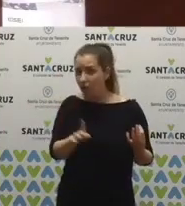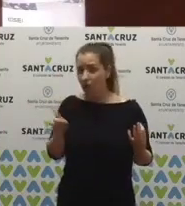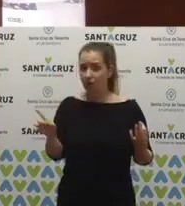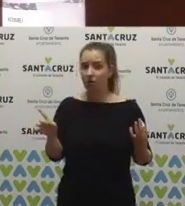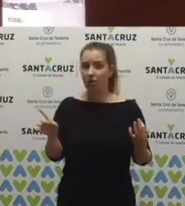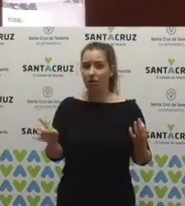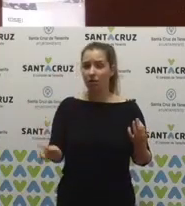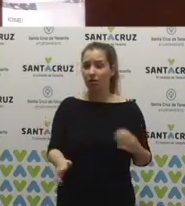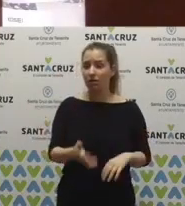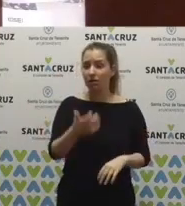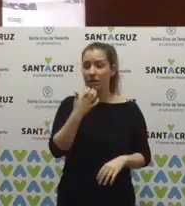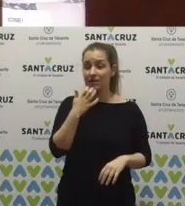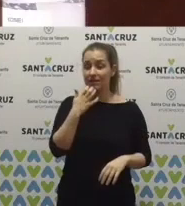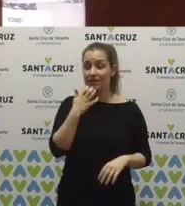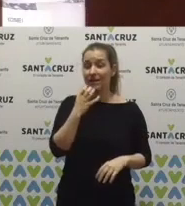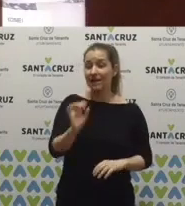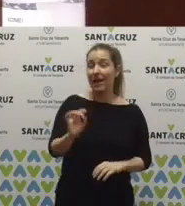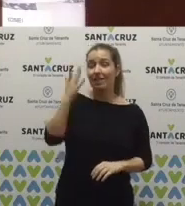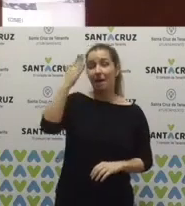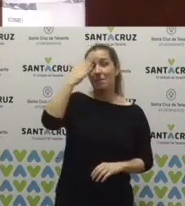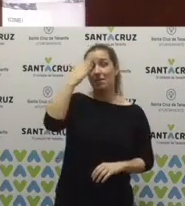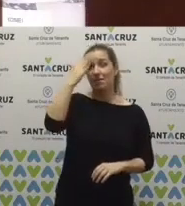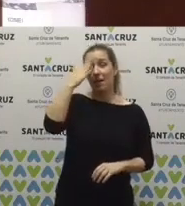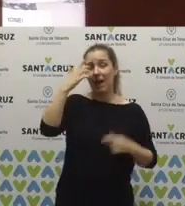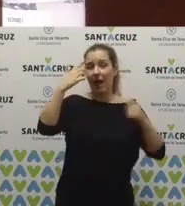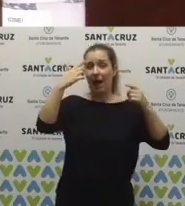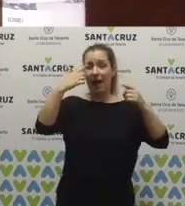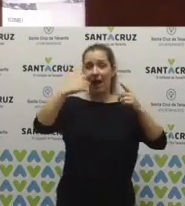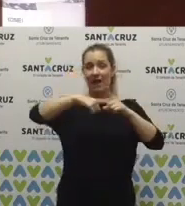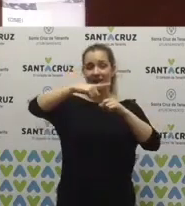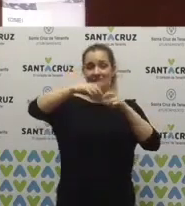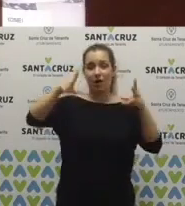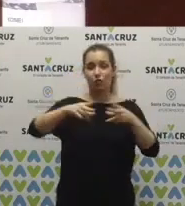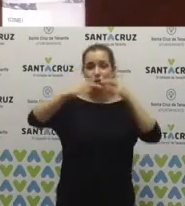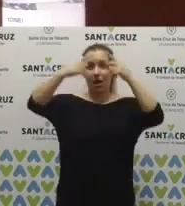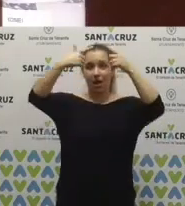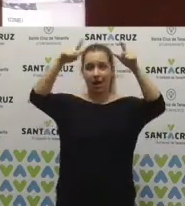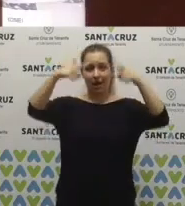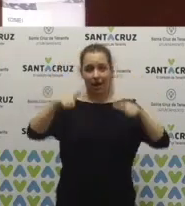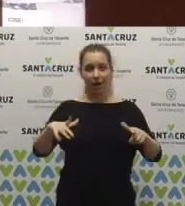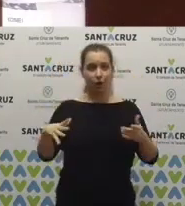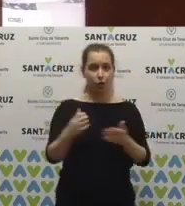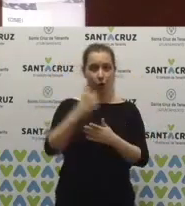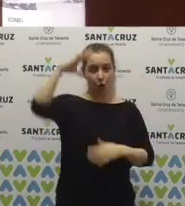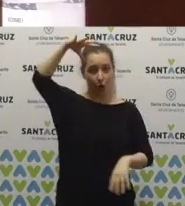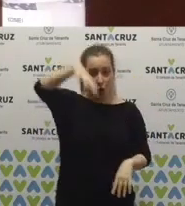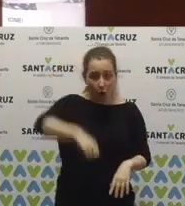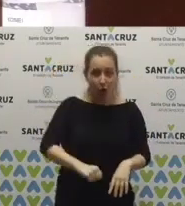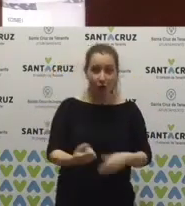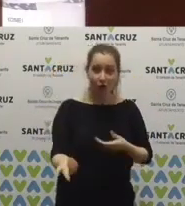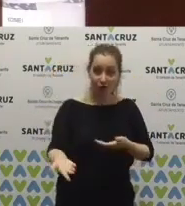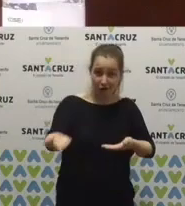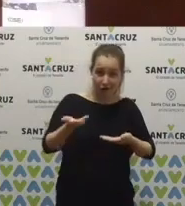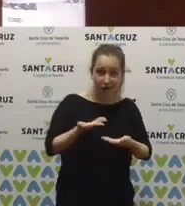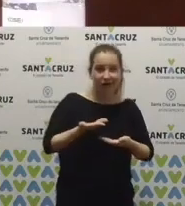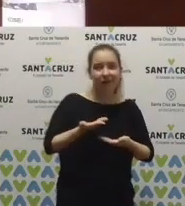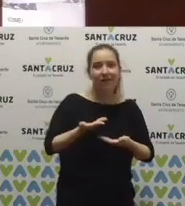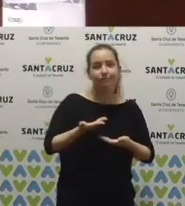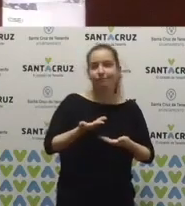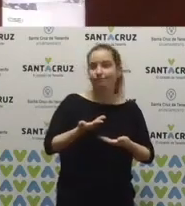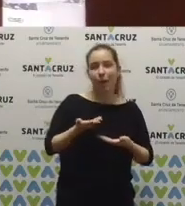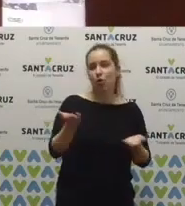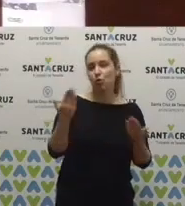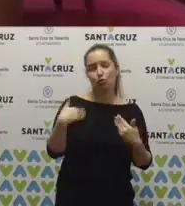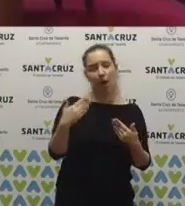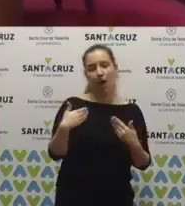de arbós a todos los estamentos reconozcamos que no están todos falta al obispo y luego están los